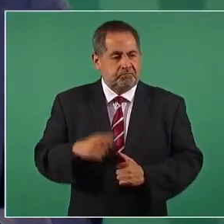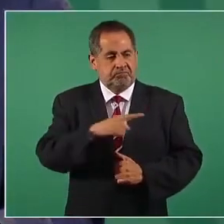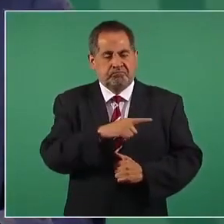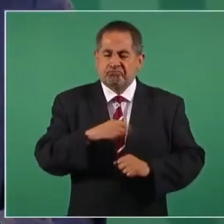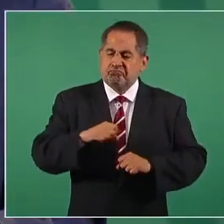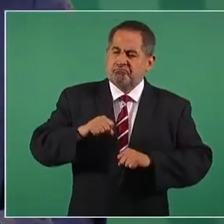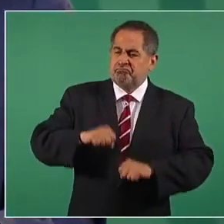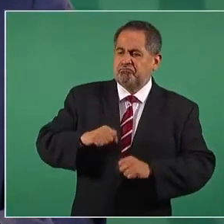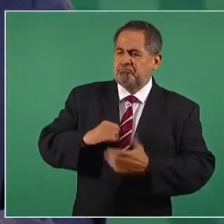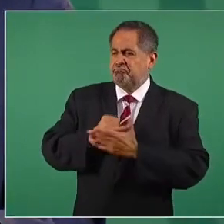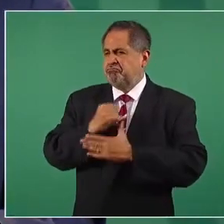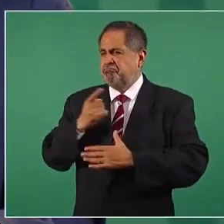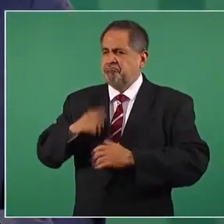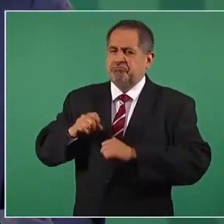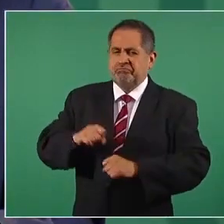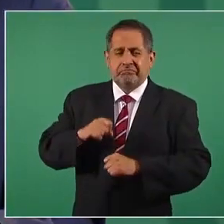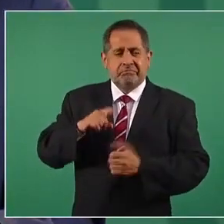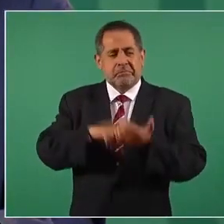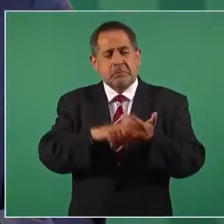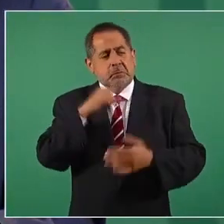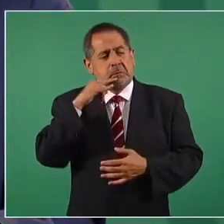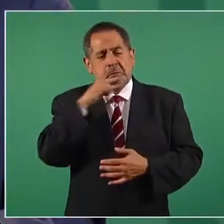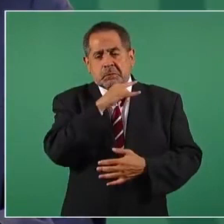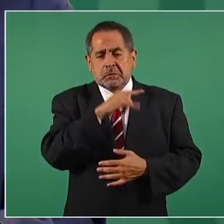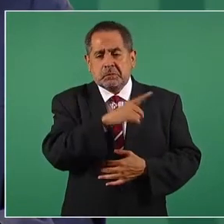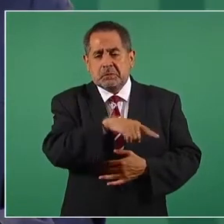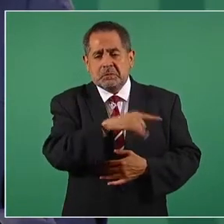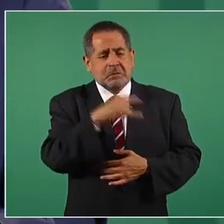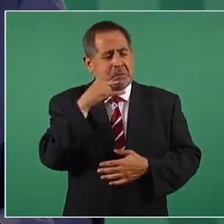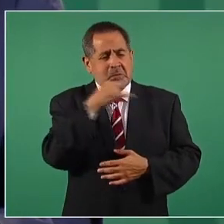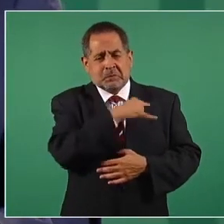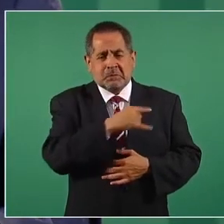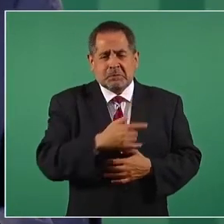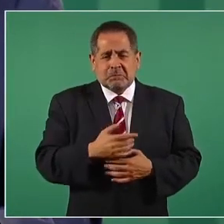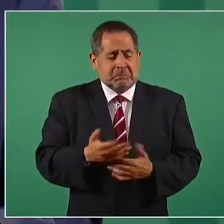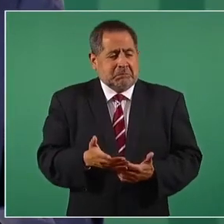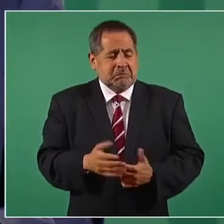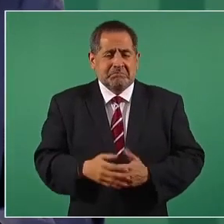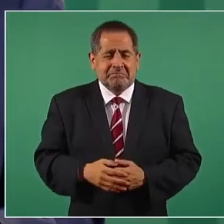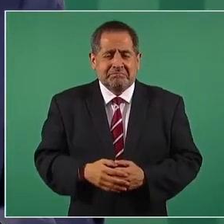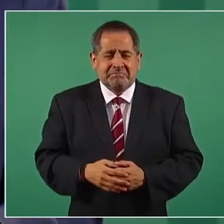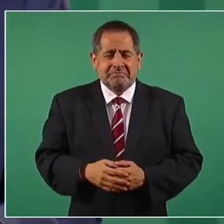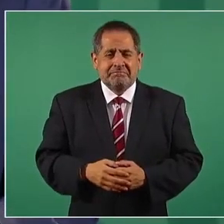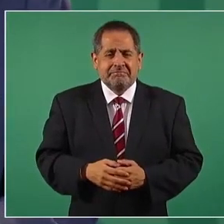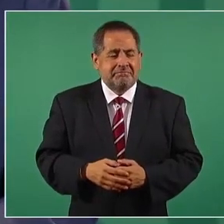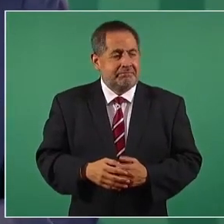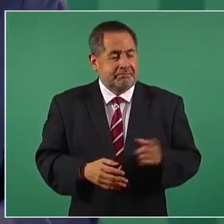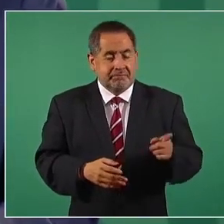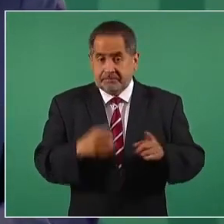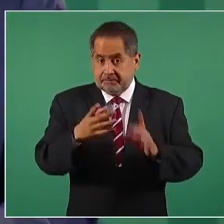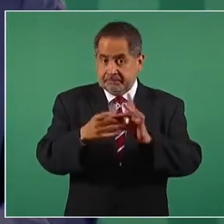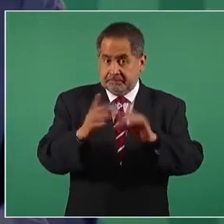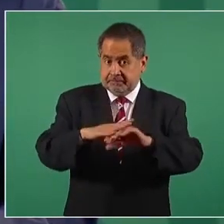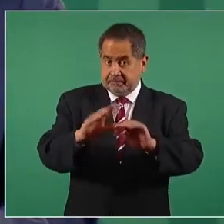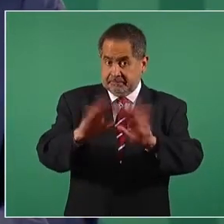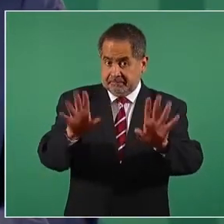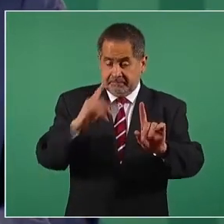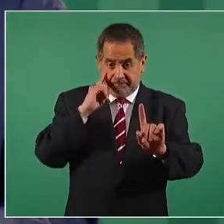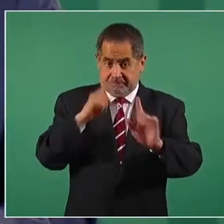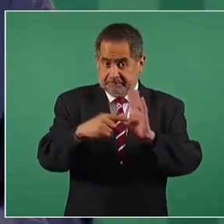autoritario y muy hipócrita. Y son, que quede claro,